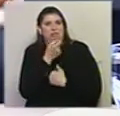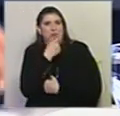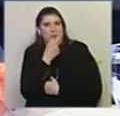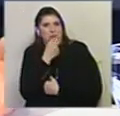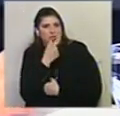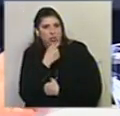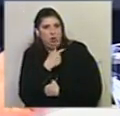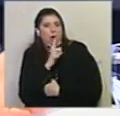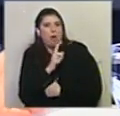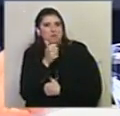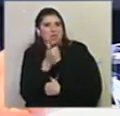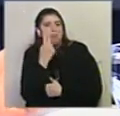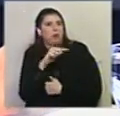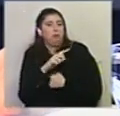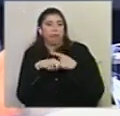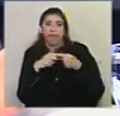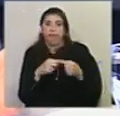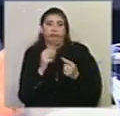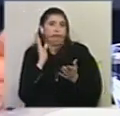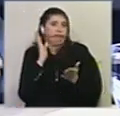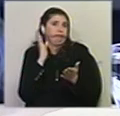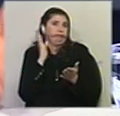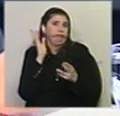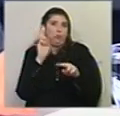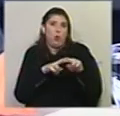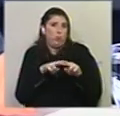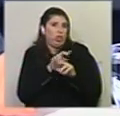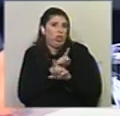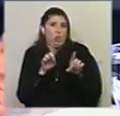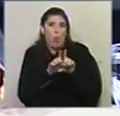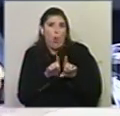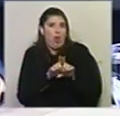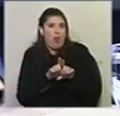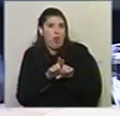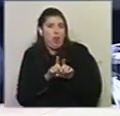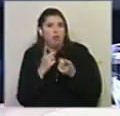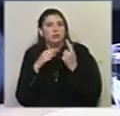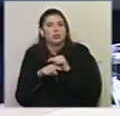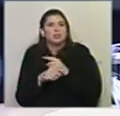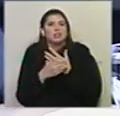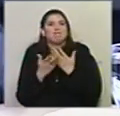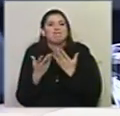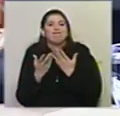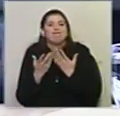un tercer problema que es, bueno, al final todo el camino recorrido no tuvo sentido. Es decir,